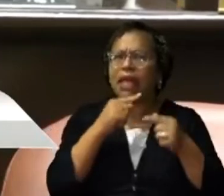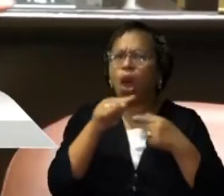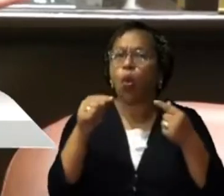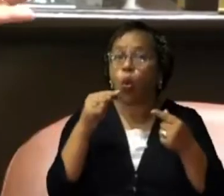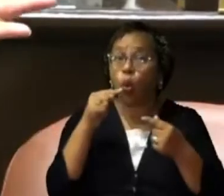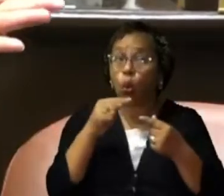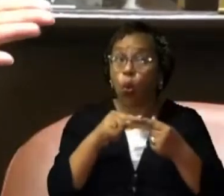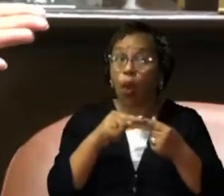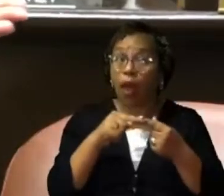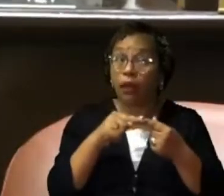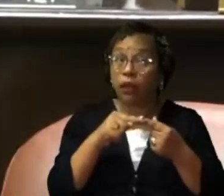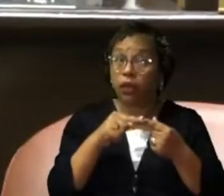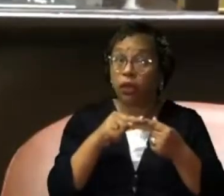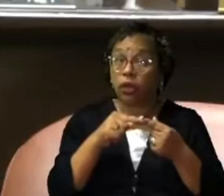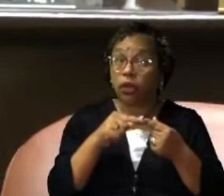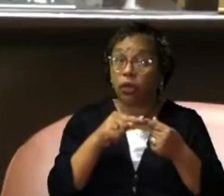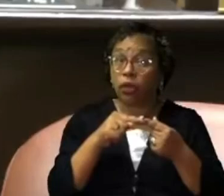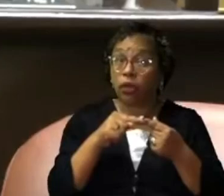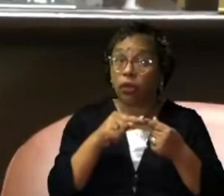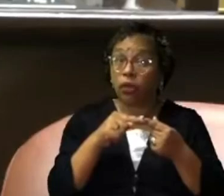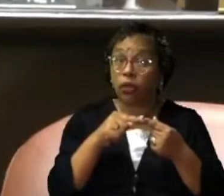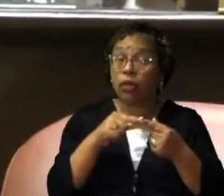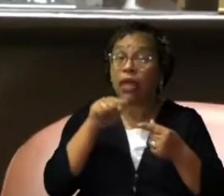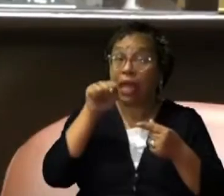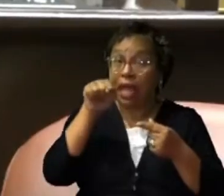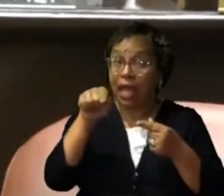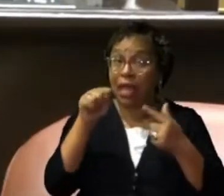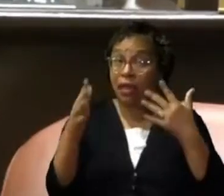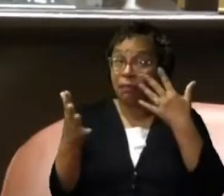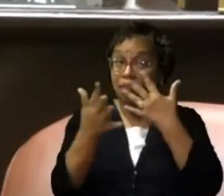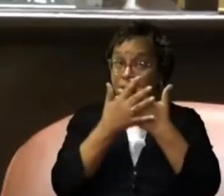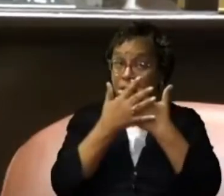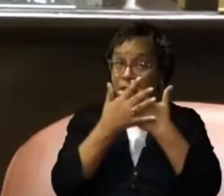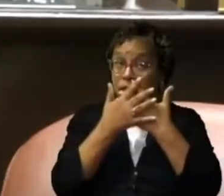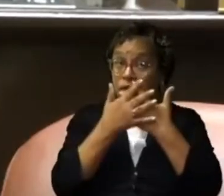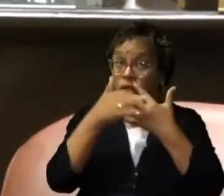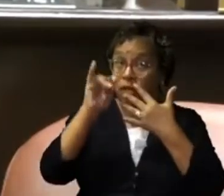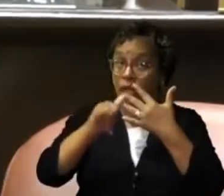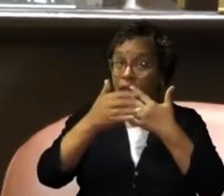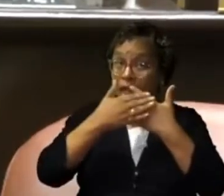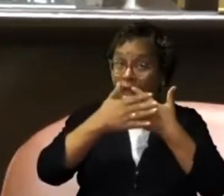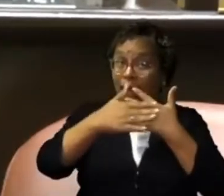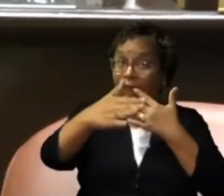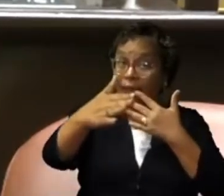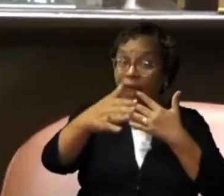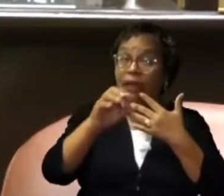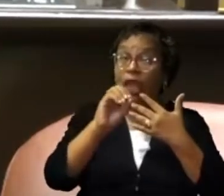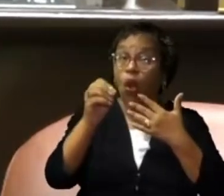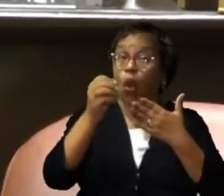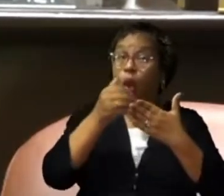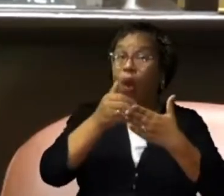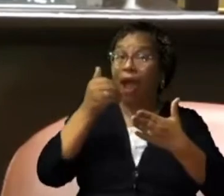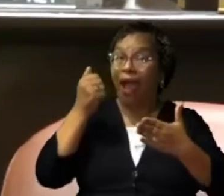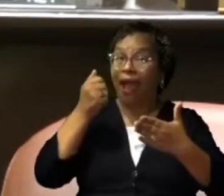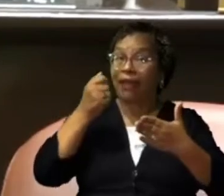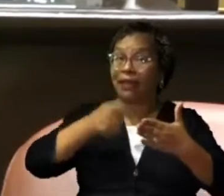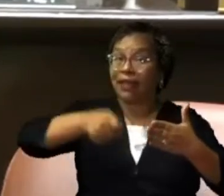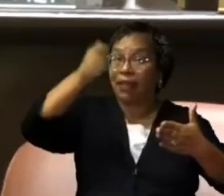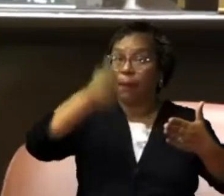Del cumplimiento de la condena. Entonces, en la modificación debe de establecerse jurídica